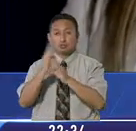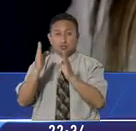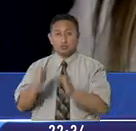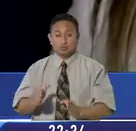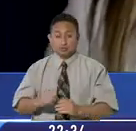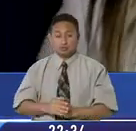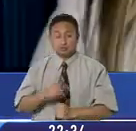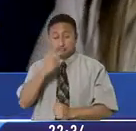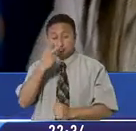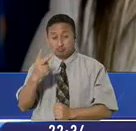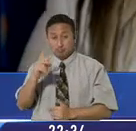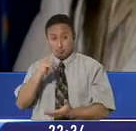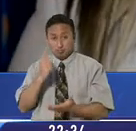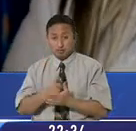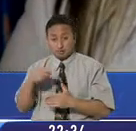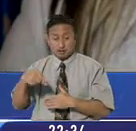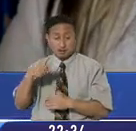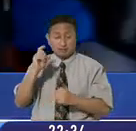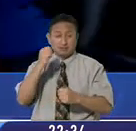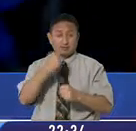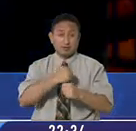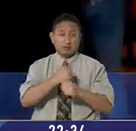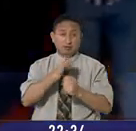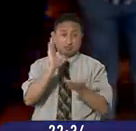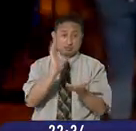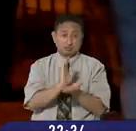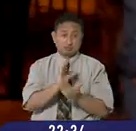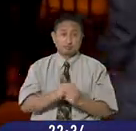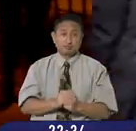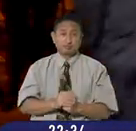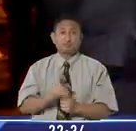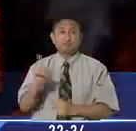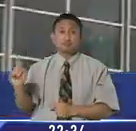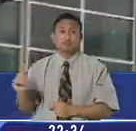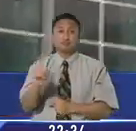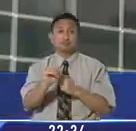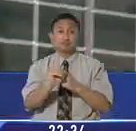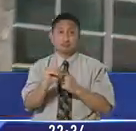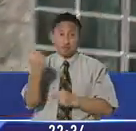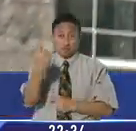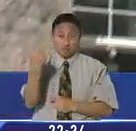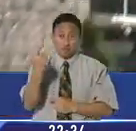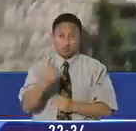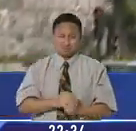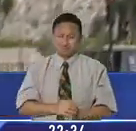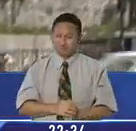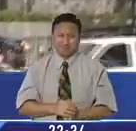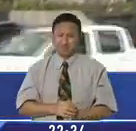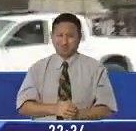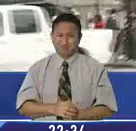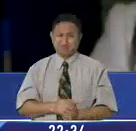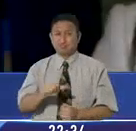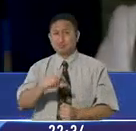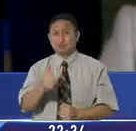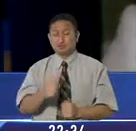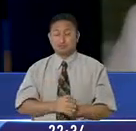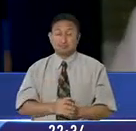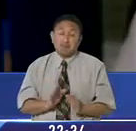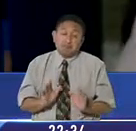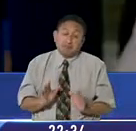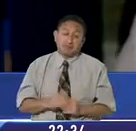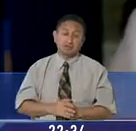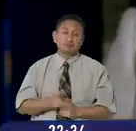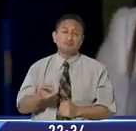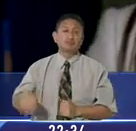y verificar si efectivamente pertenece a nuestra institución. Pero la persona detenida no sería la única que se dedicaba a estas acciones. Aparentemente es